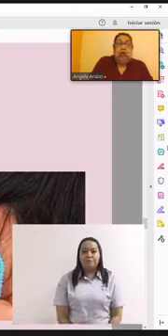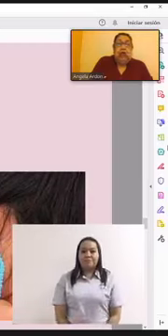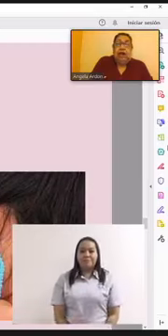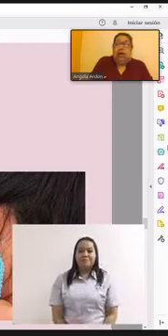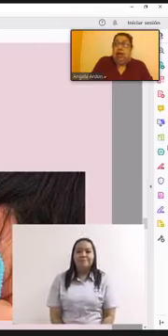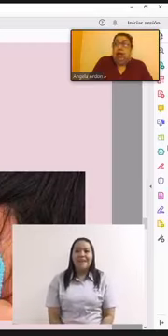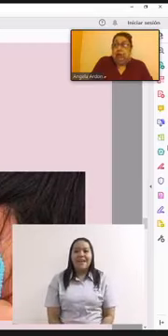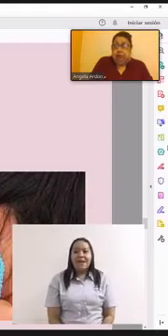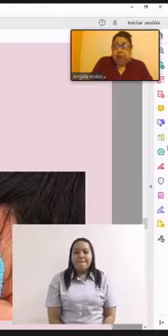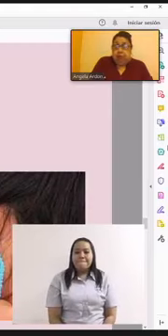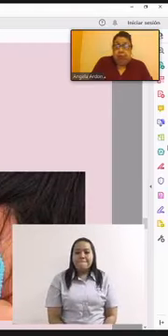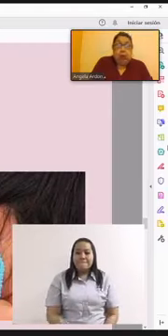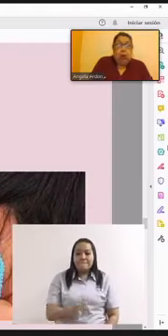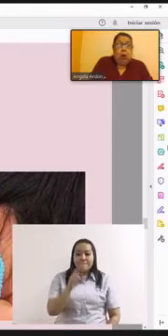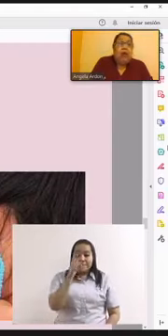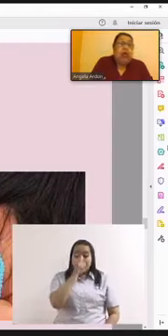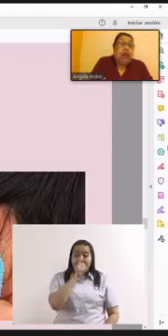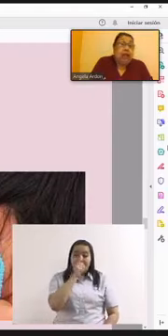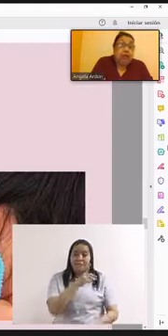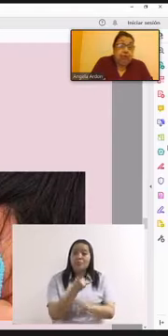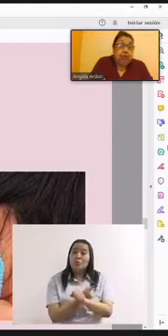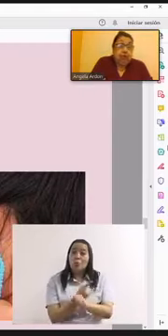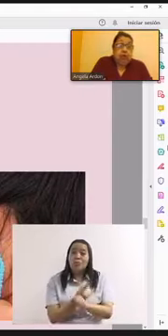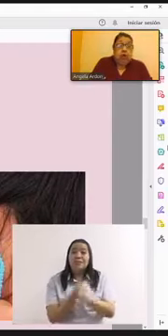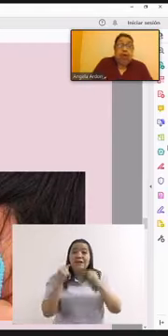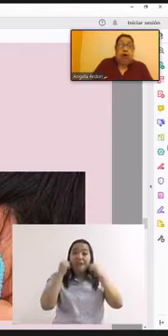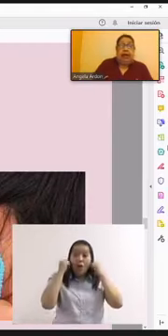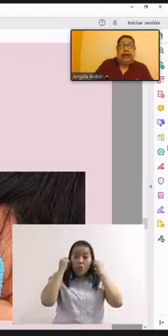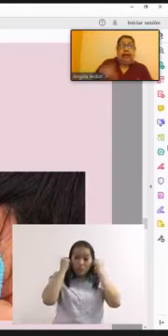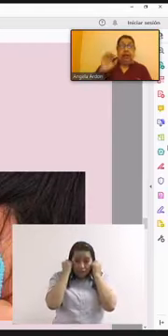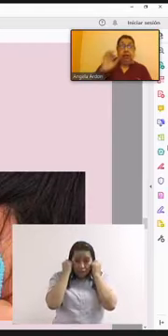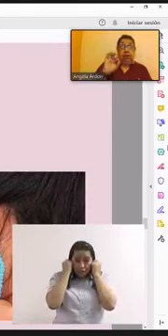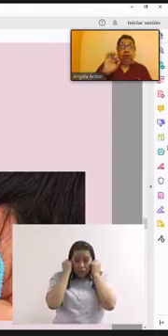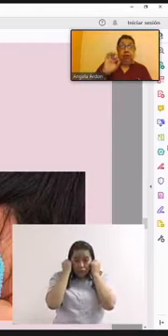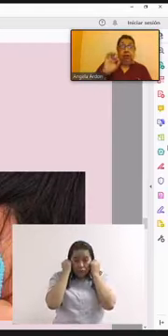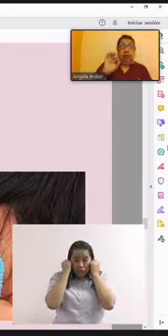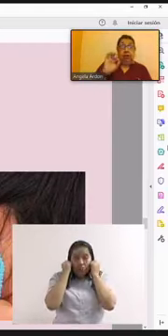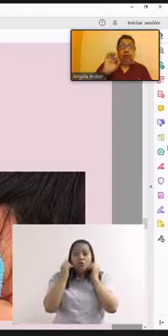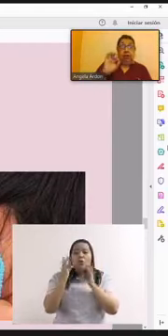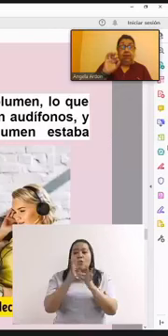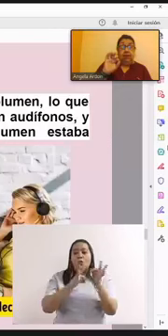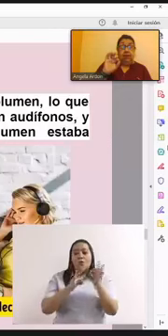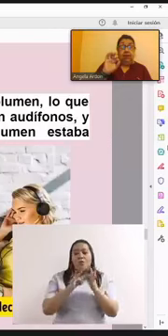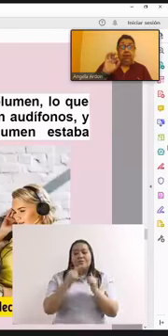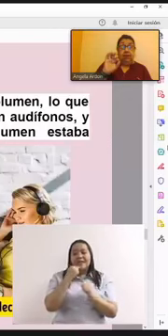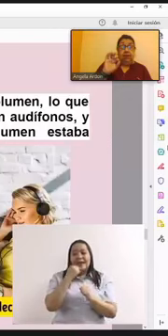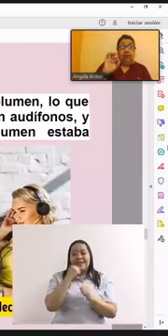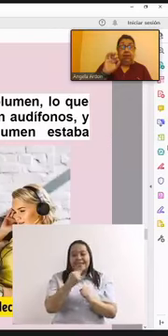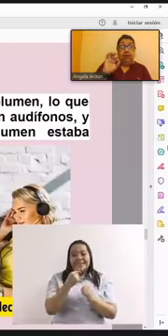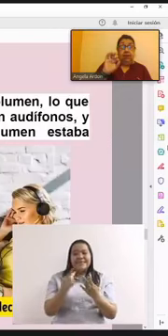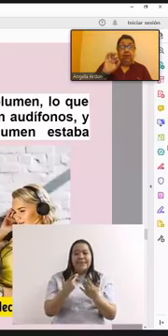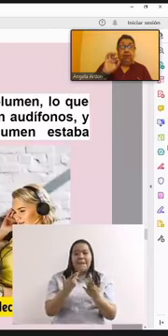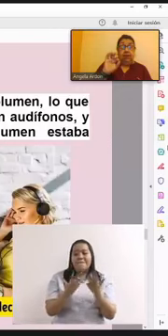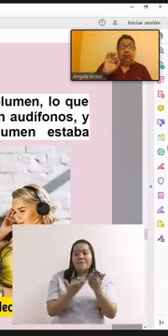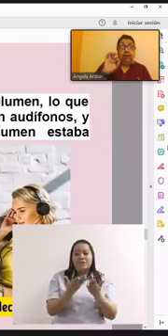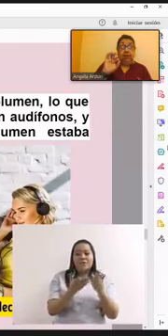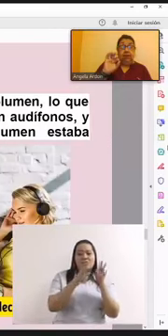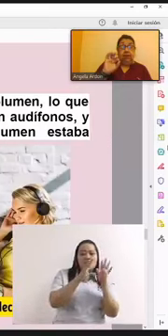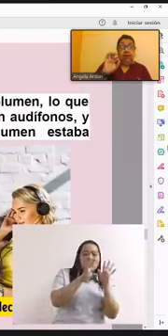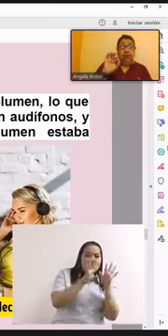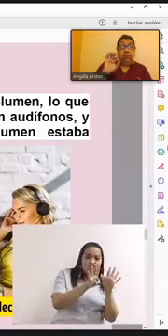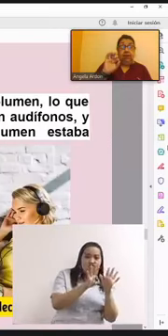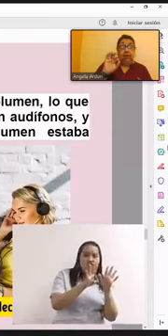No abusar de los audífonos o de los teléfonos. Ahí dice 90, 60 decibelios. Y así, Ángela, ¿y cómo sé cuánto